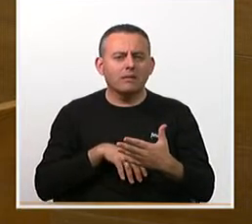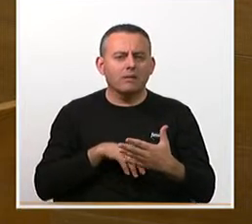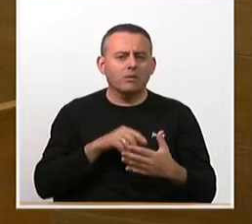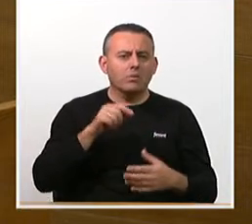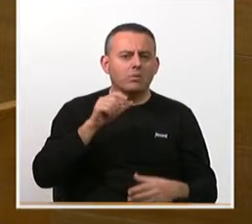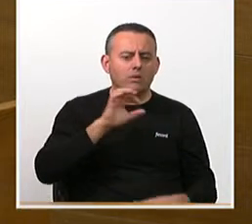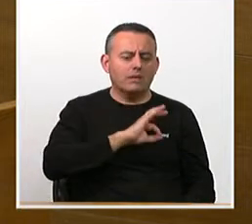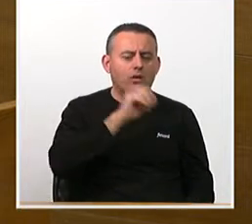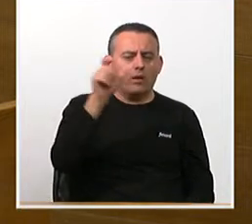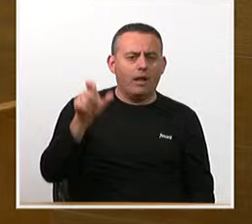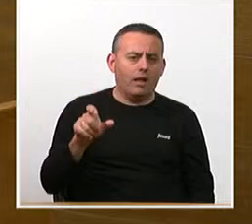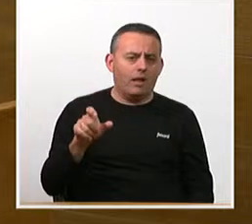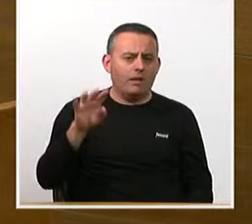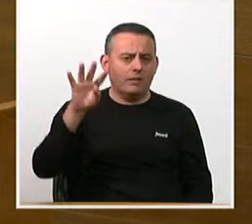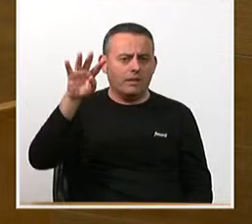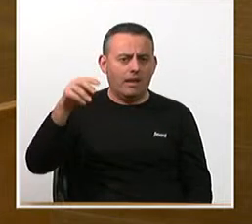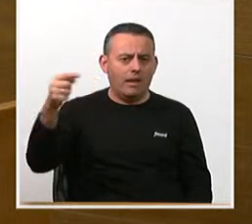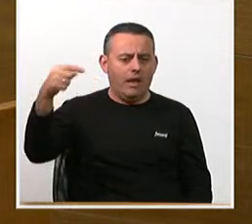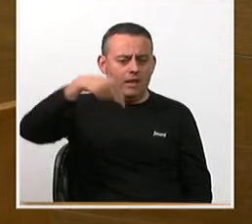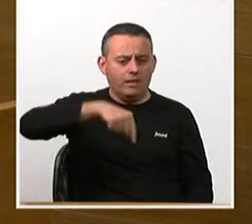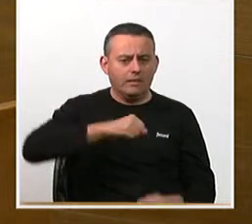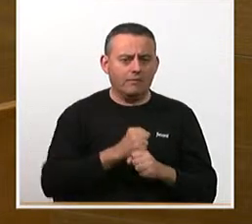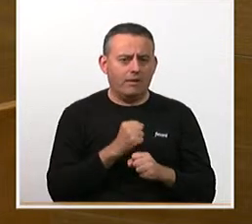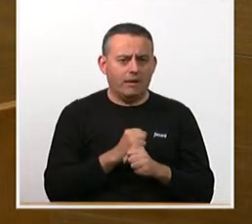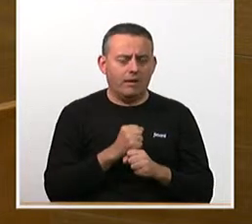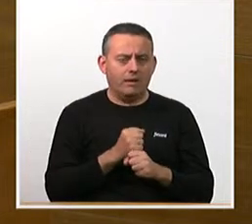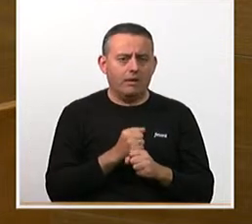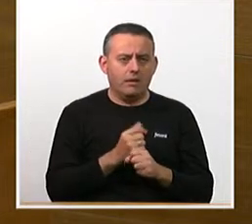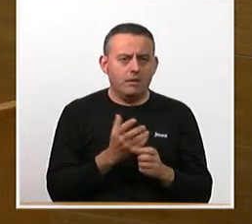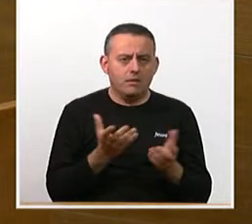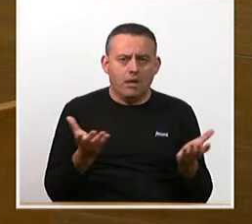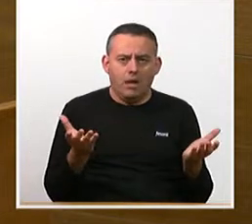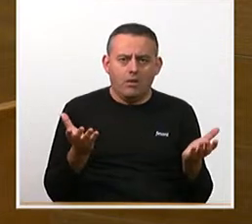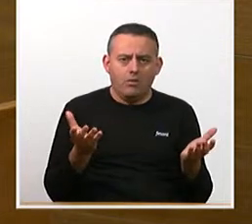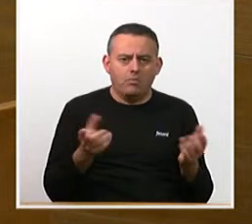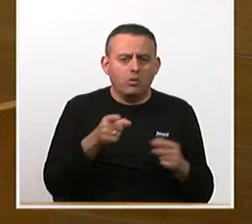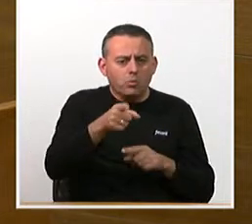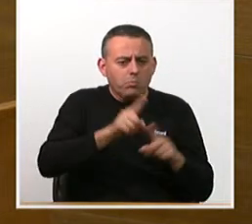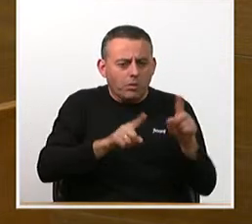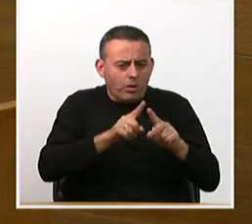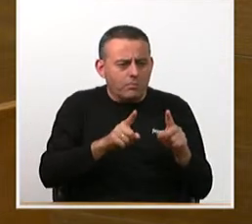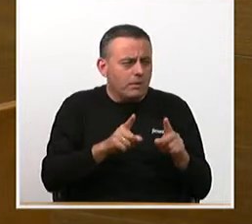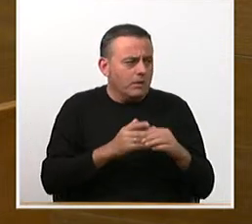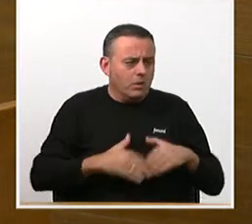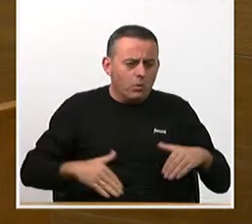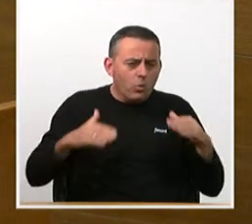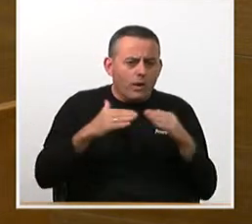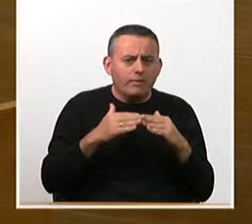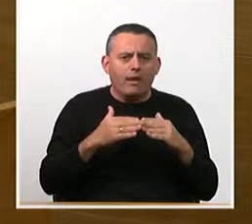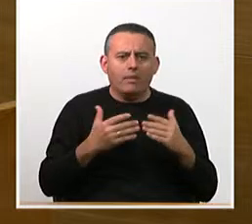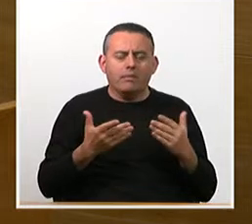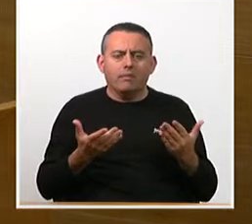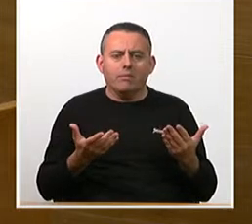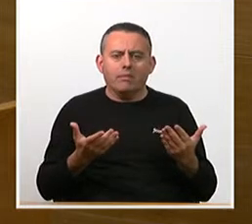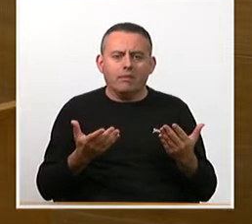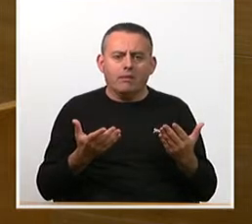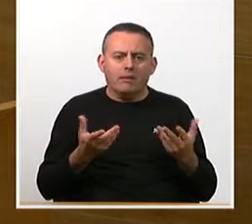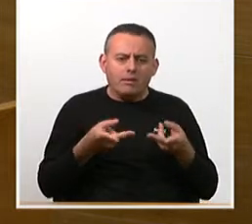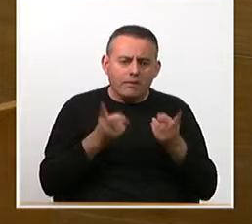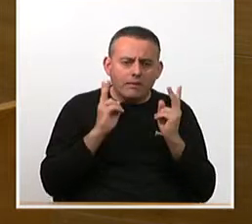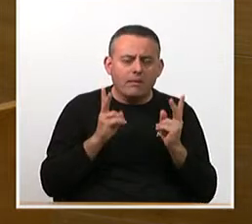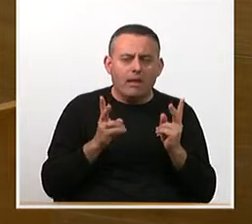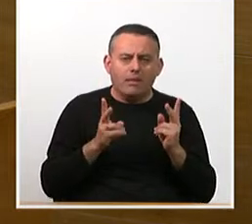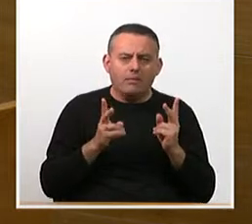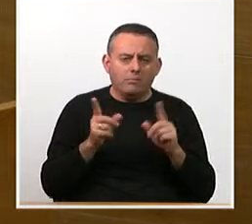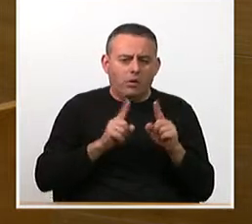pueda pueda trabajar aquí vuelvo a decirle Pero qué problemas tienen ustedes con la libertad y con la igualdad Por supuesto que no estamos en el territorio nacional cualquier